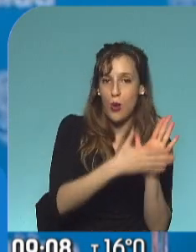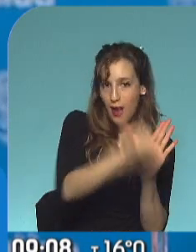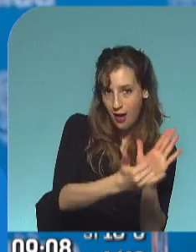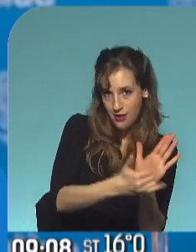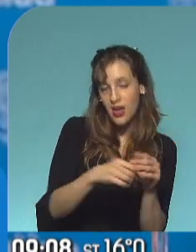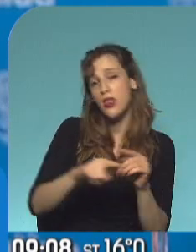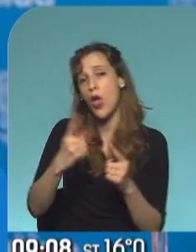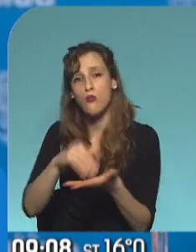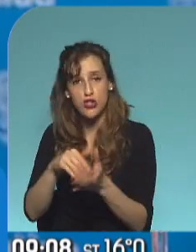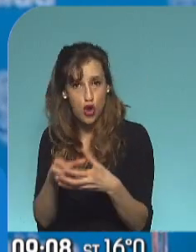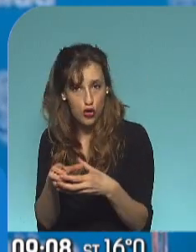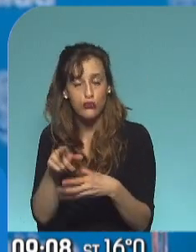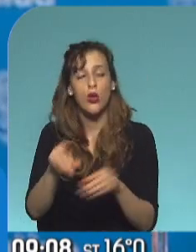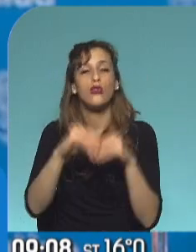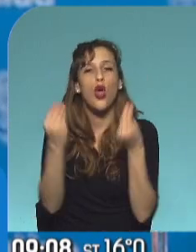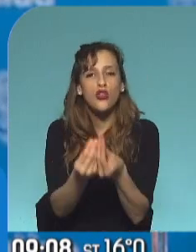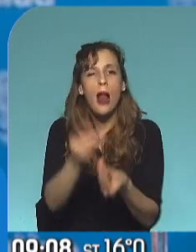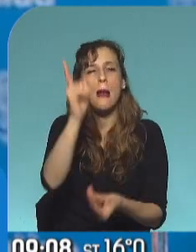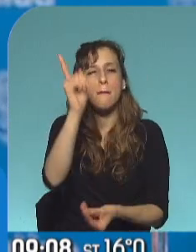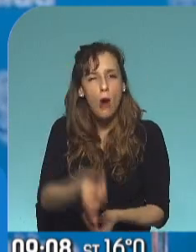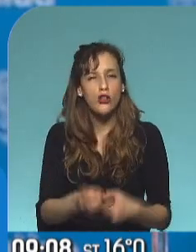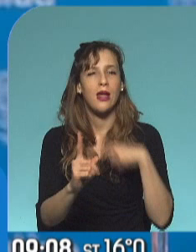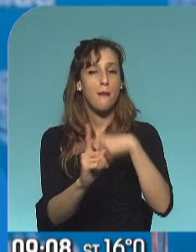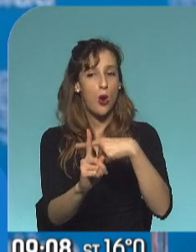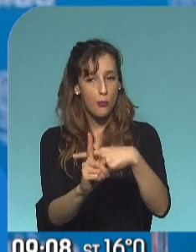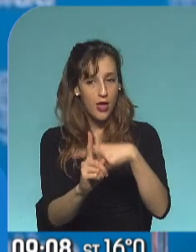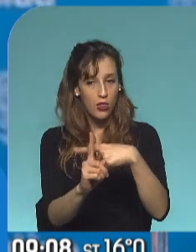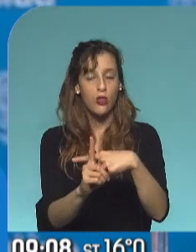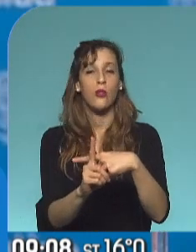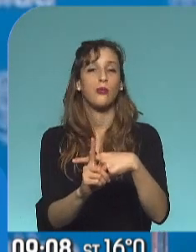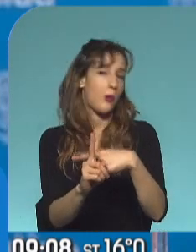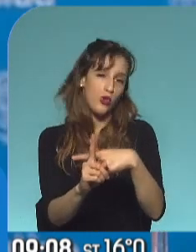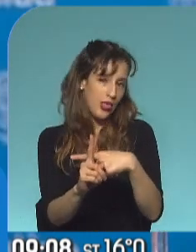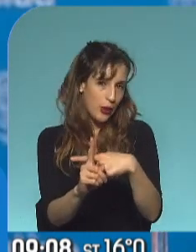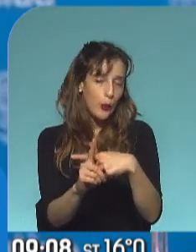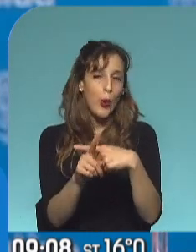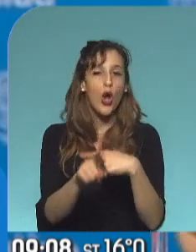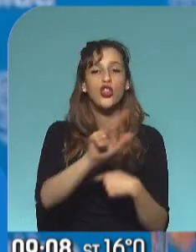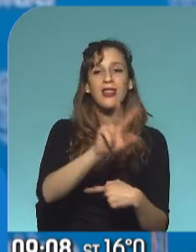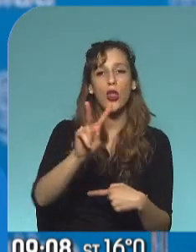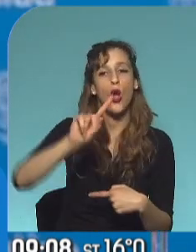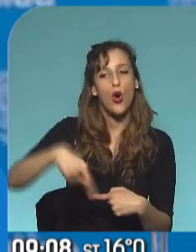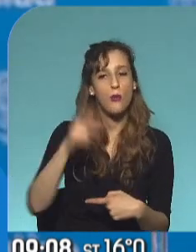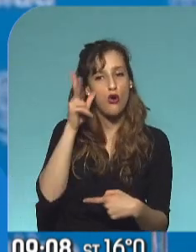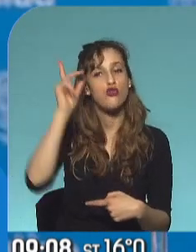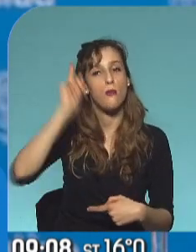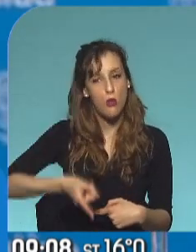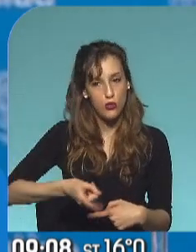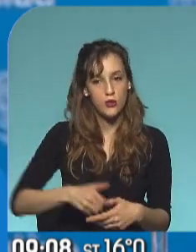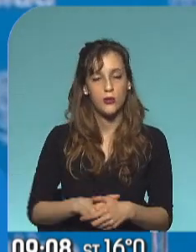porcentaje promedio de positividad en el acumulado de tests realizados del 32 8%